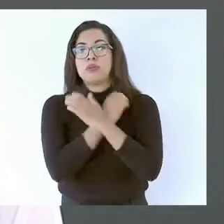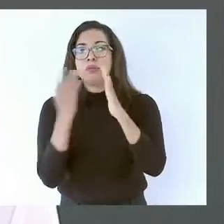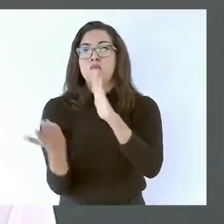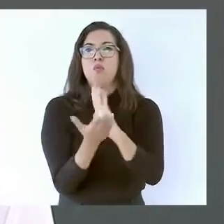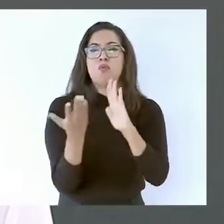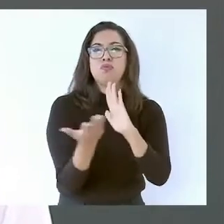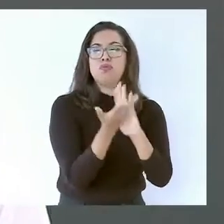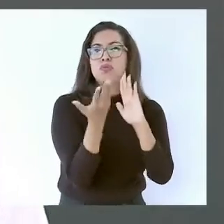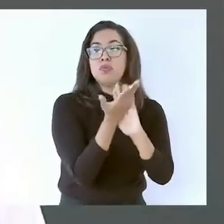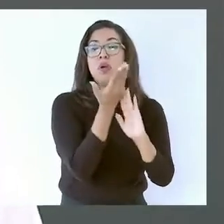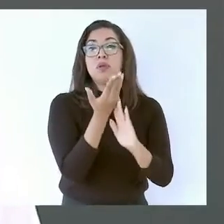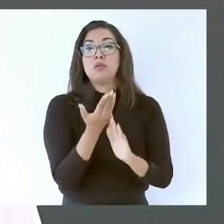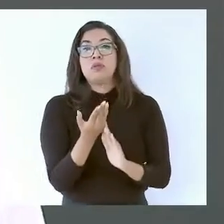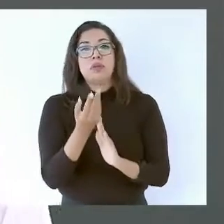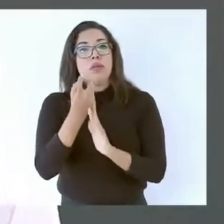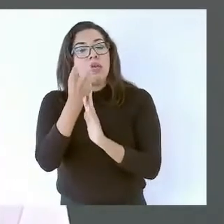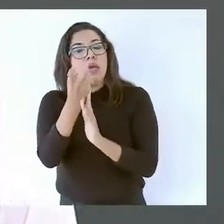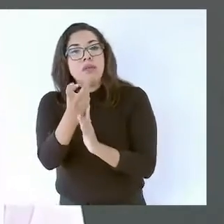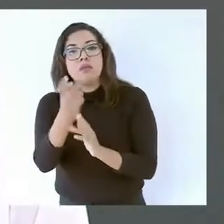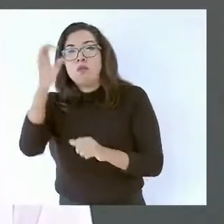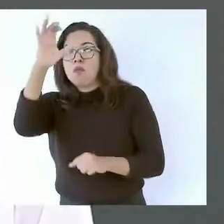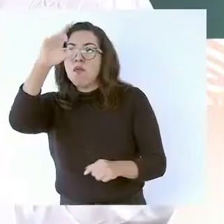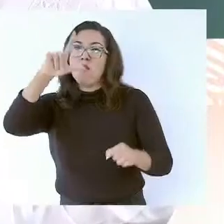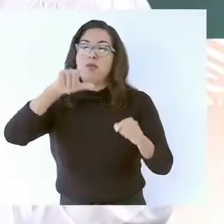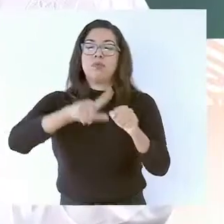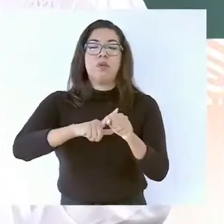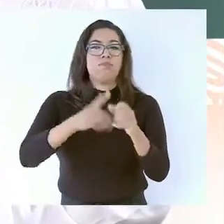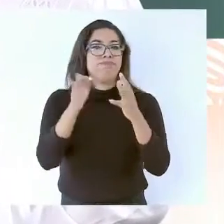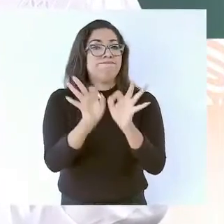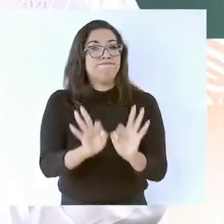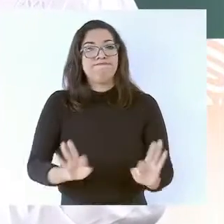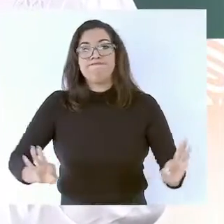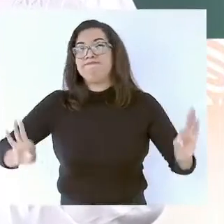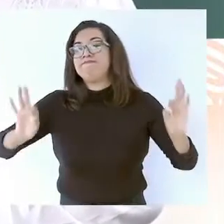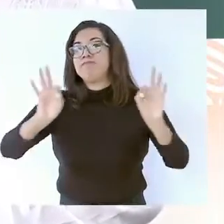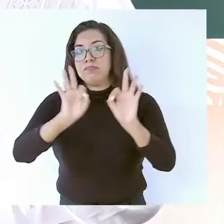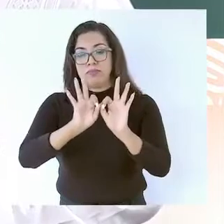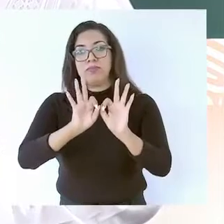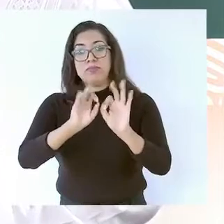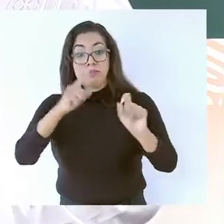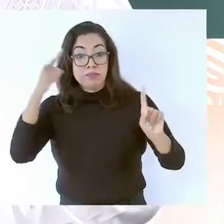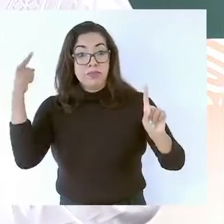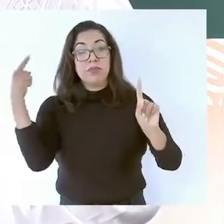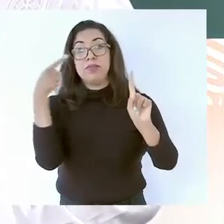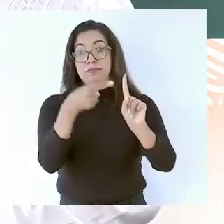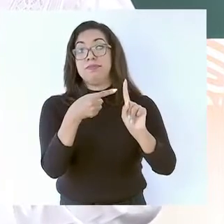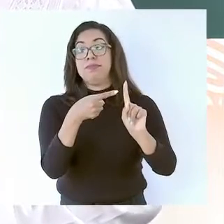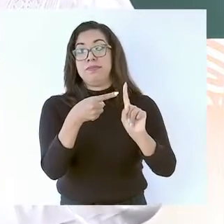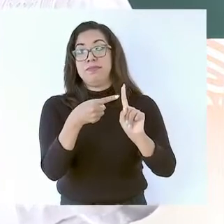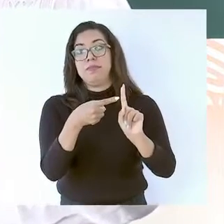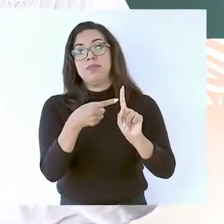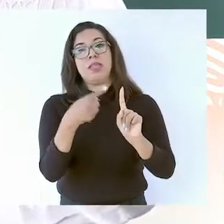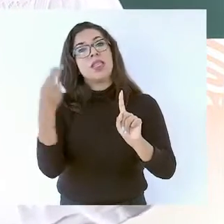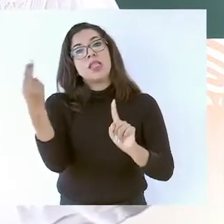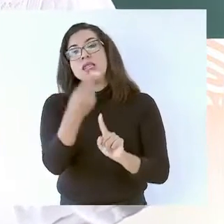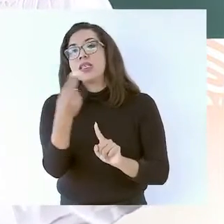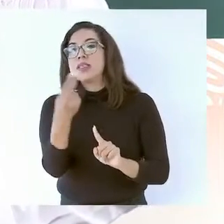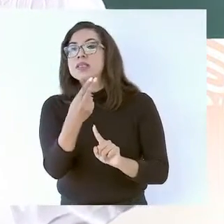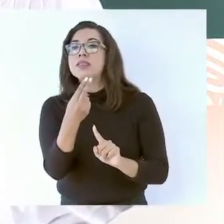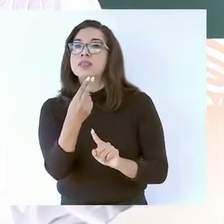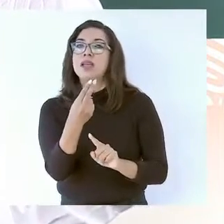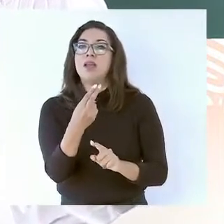con respeto y cultura ambiental. Es un reto fundamental en el objetivo de contar con más y mejores